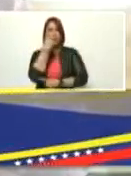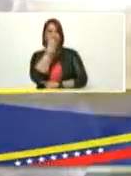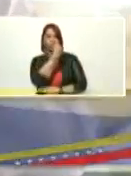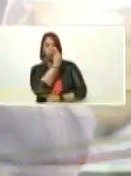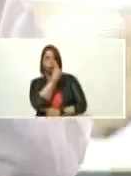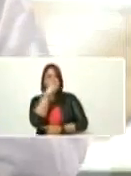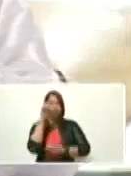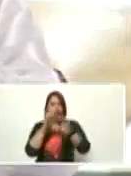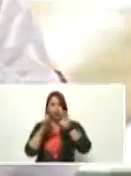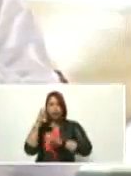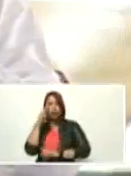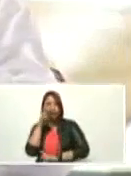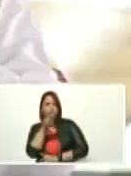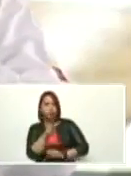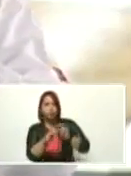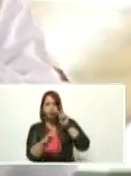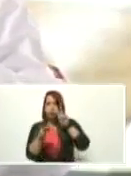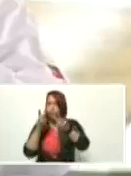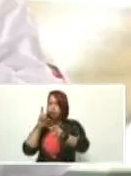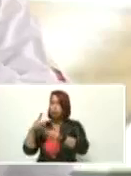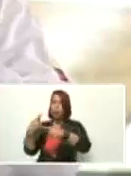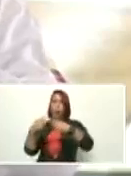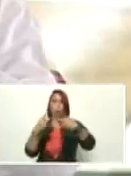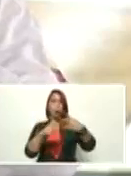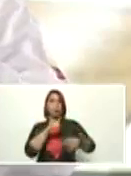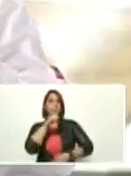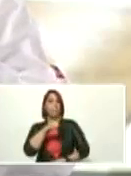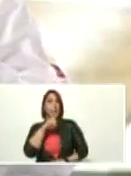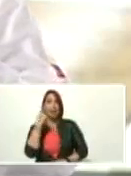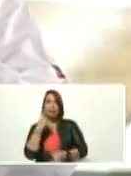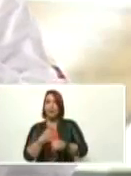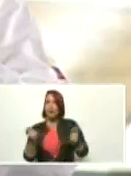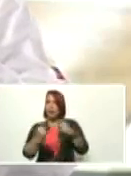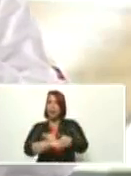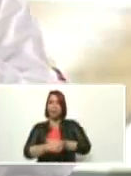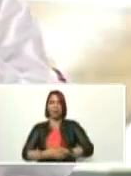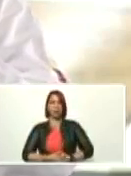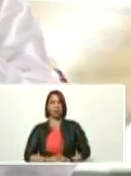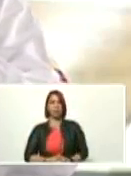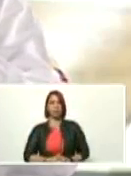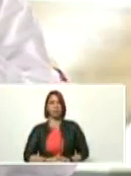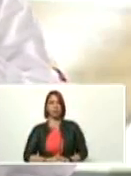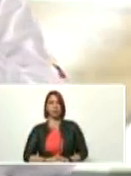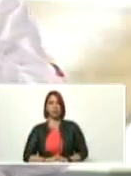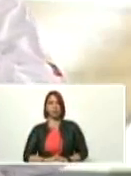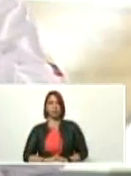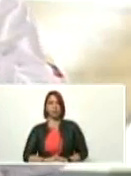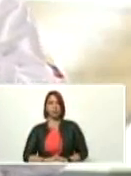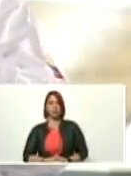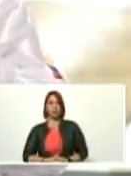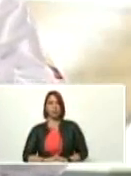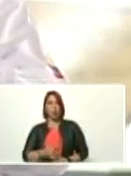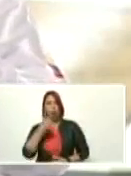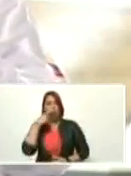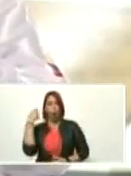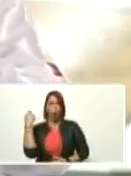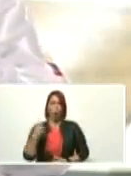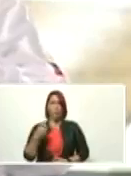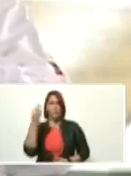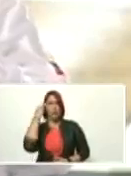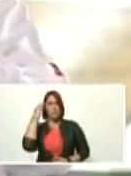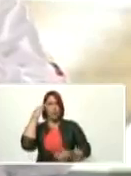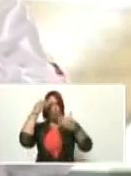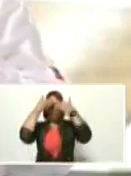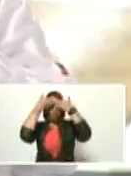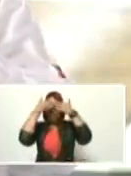pelado con las cosas que estaban mal y que había que cambiar, y era un hombre de mente